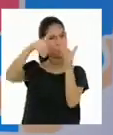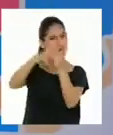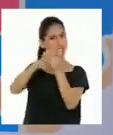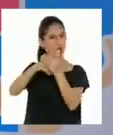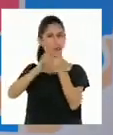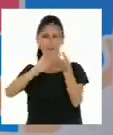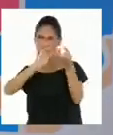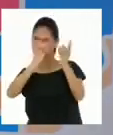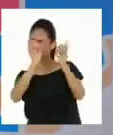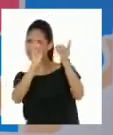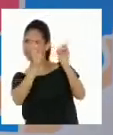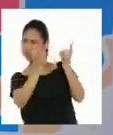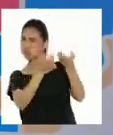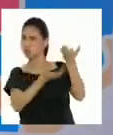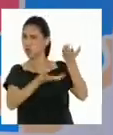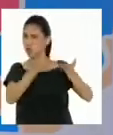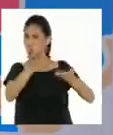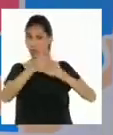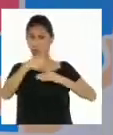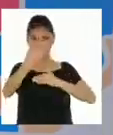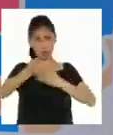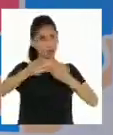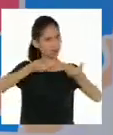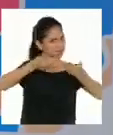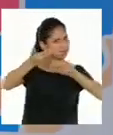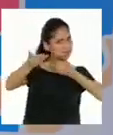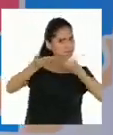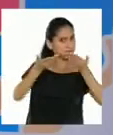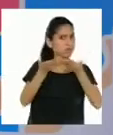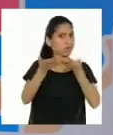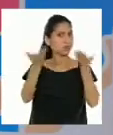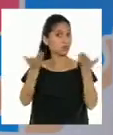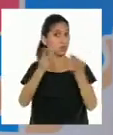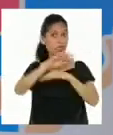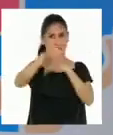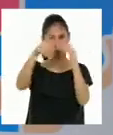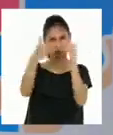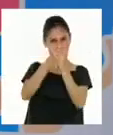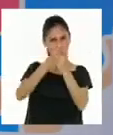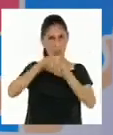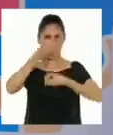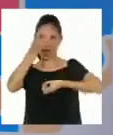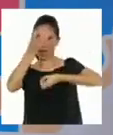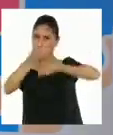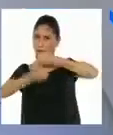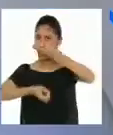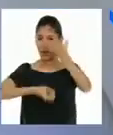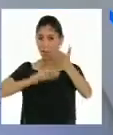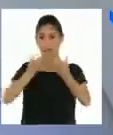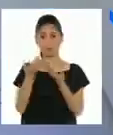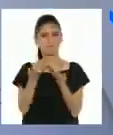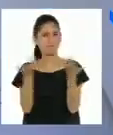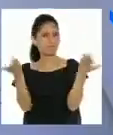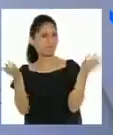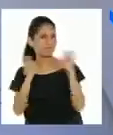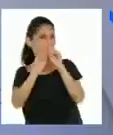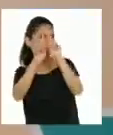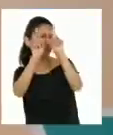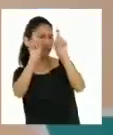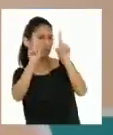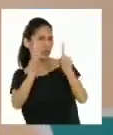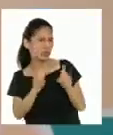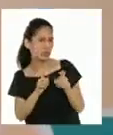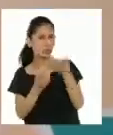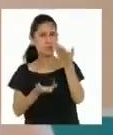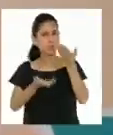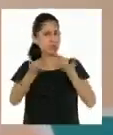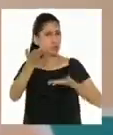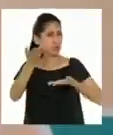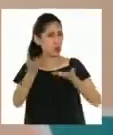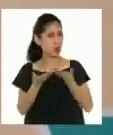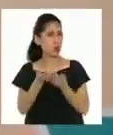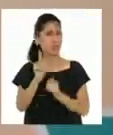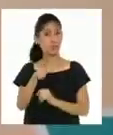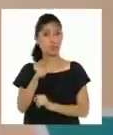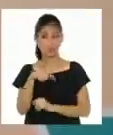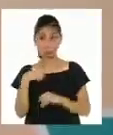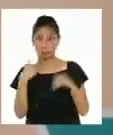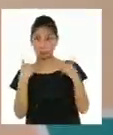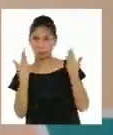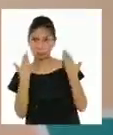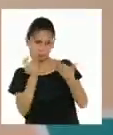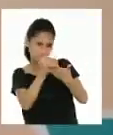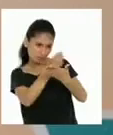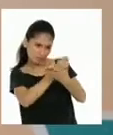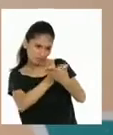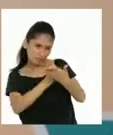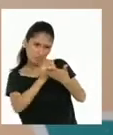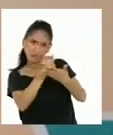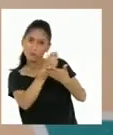población y así promover la participación democrática. ¿Qué preguntas o interrogantes creen que pueden resolverse